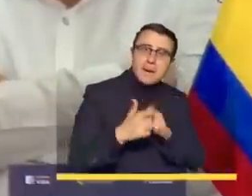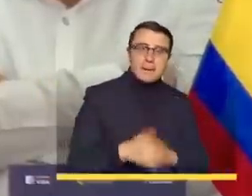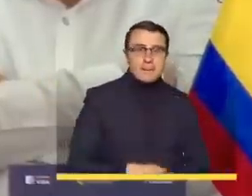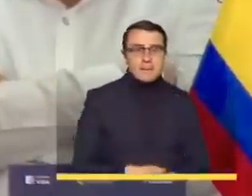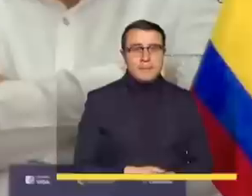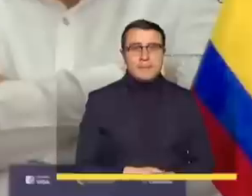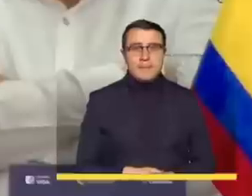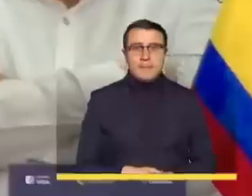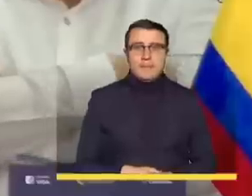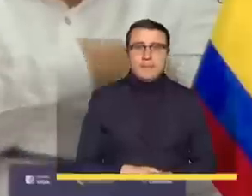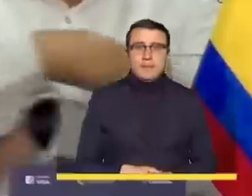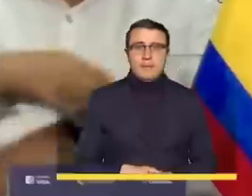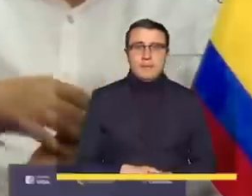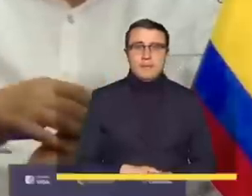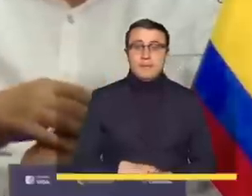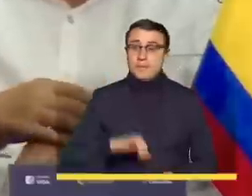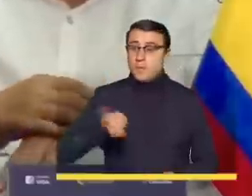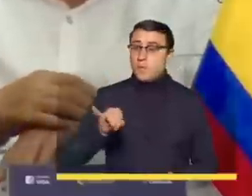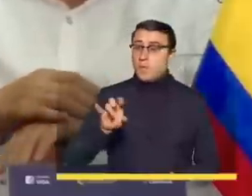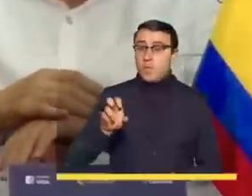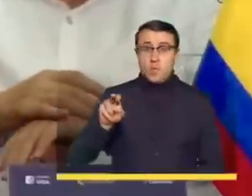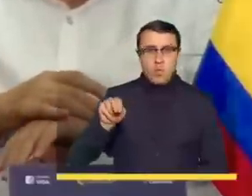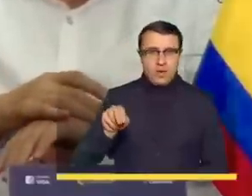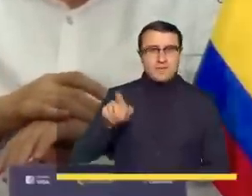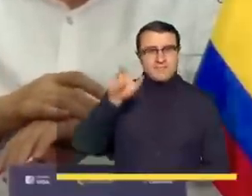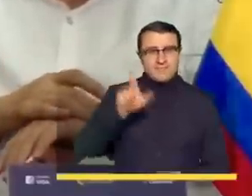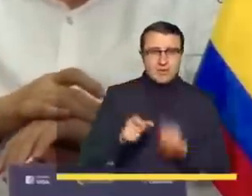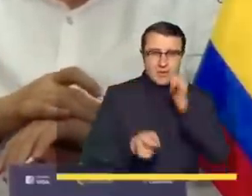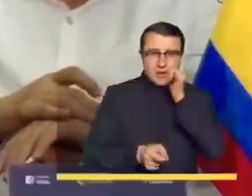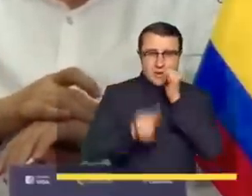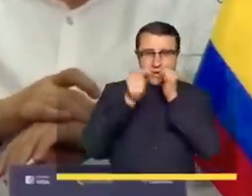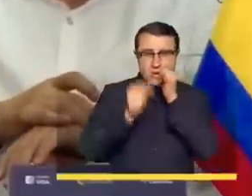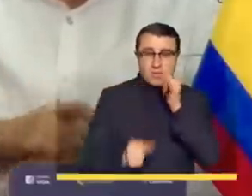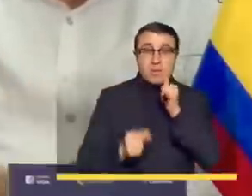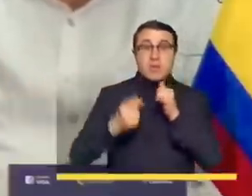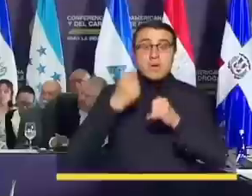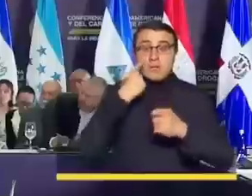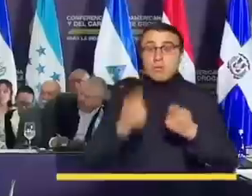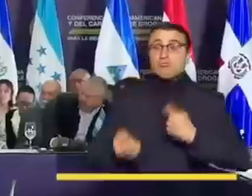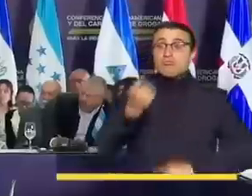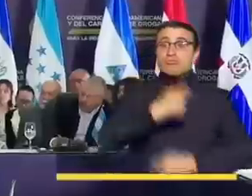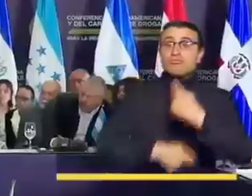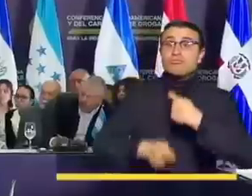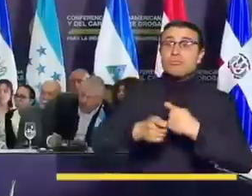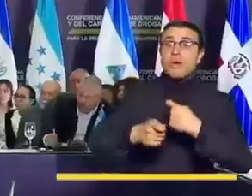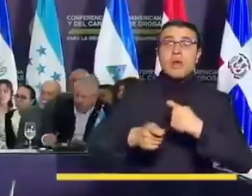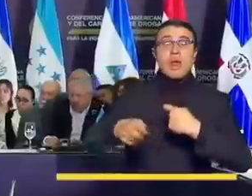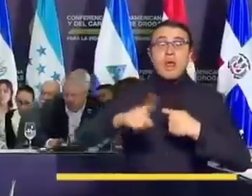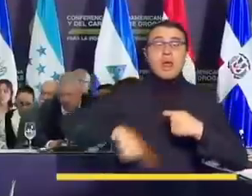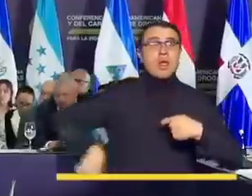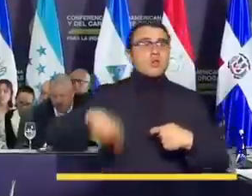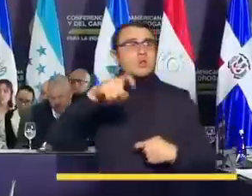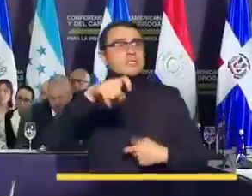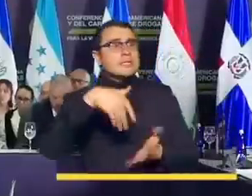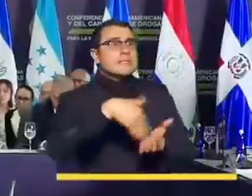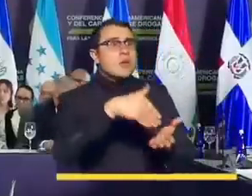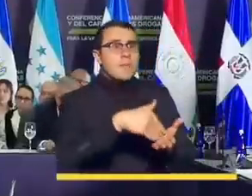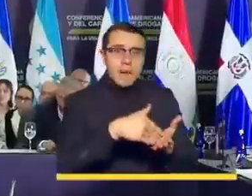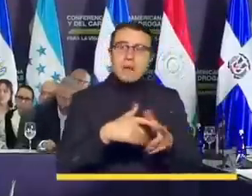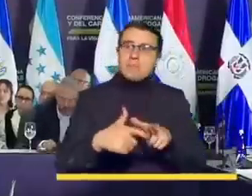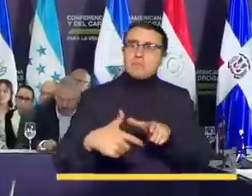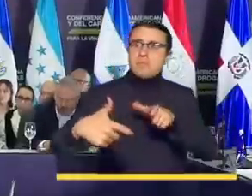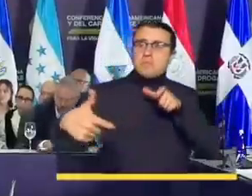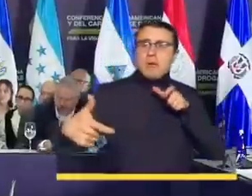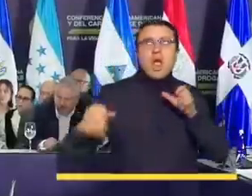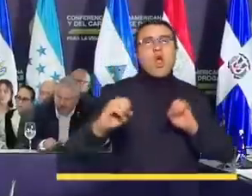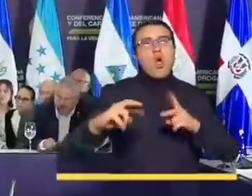Dice Juan B. Seis, padre de la economía, toda oferta crea su propia demanda o al revés. Toda demanda